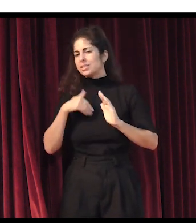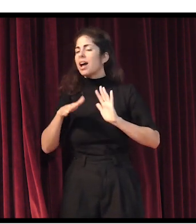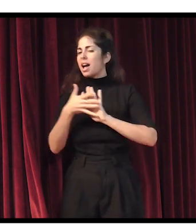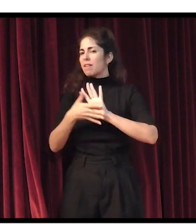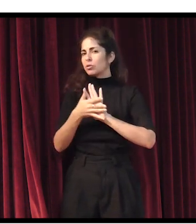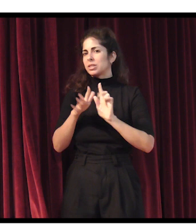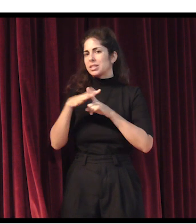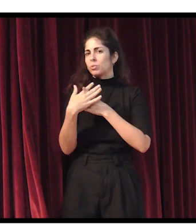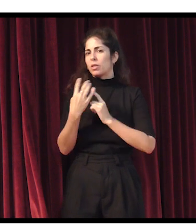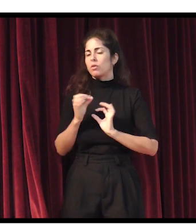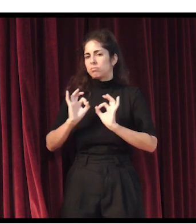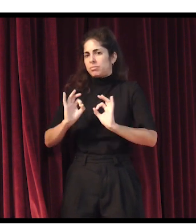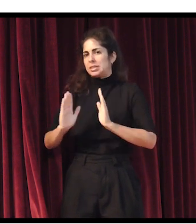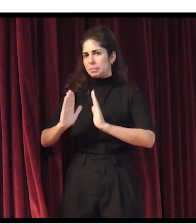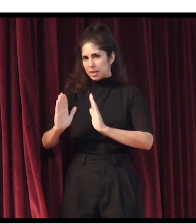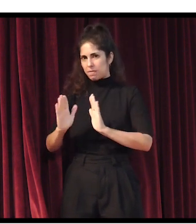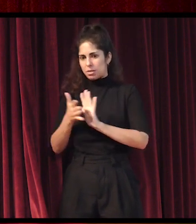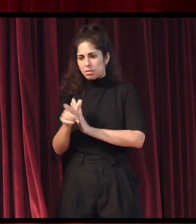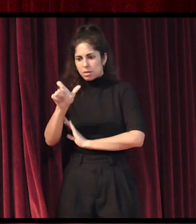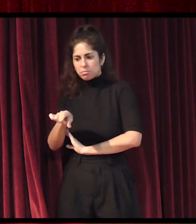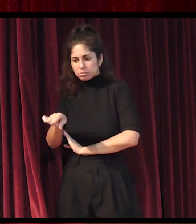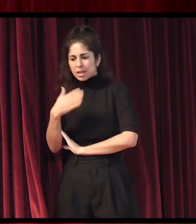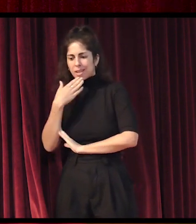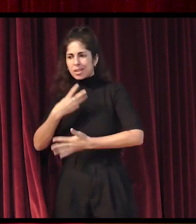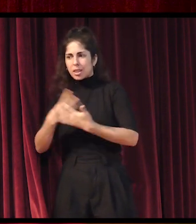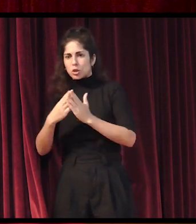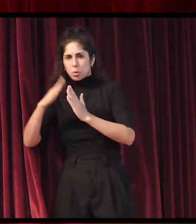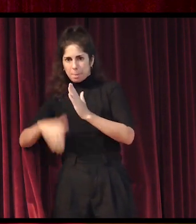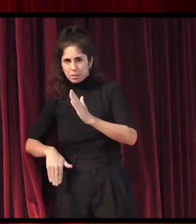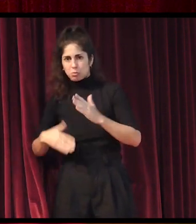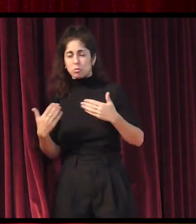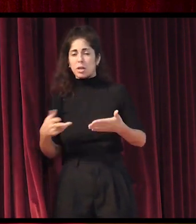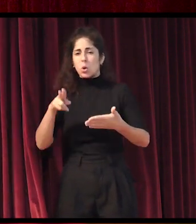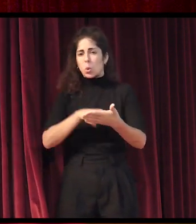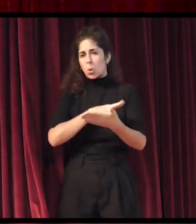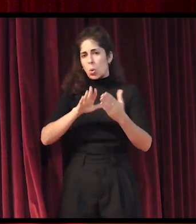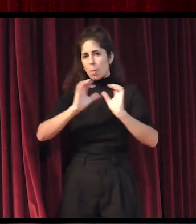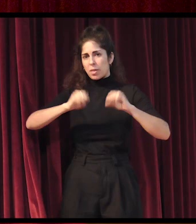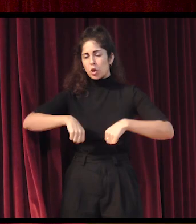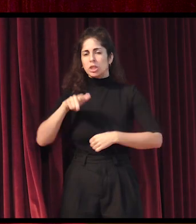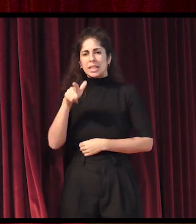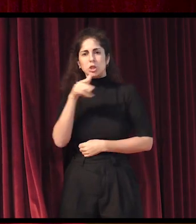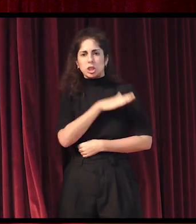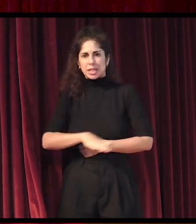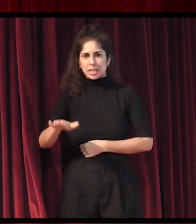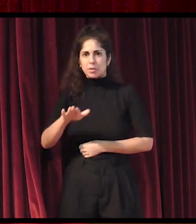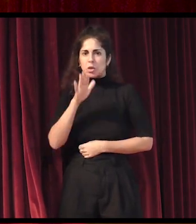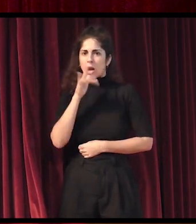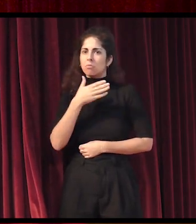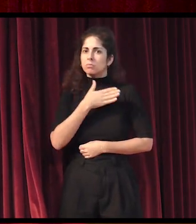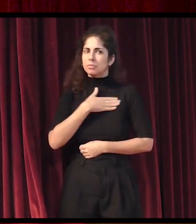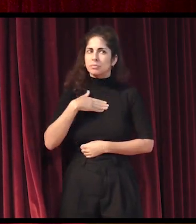años es menor de edad, ¿no? Pero desde la Convención de los Derechos del Niño se está abogando porque se utilice